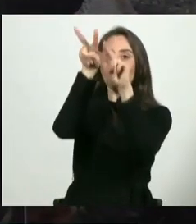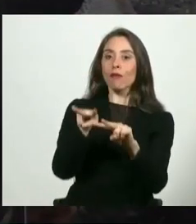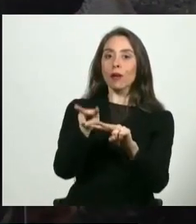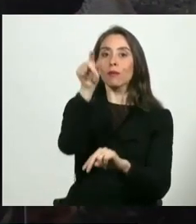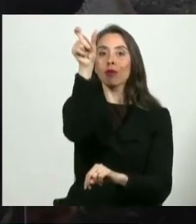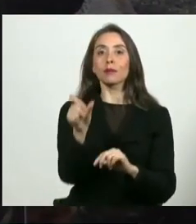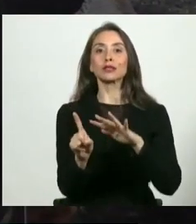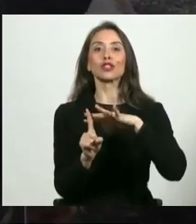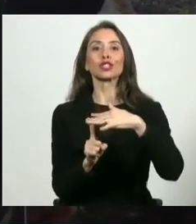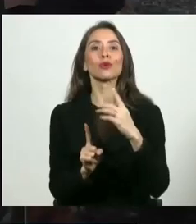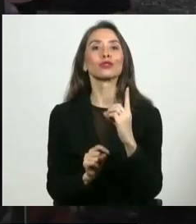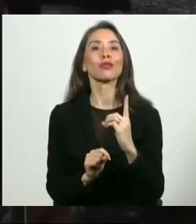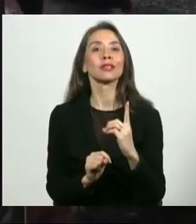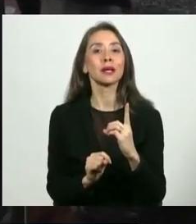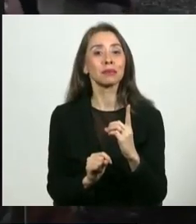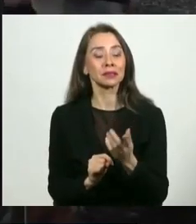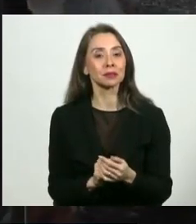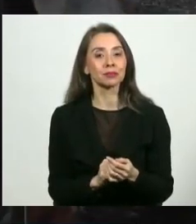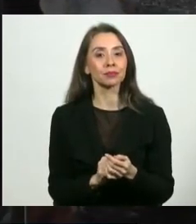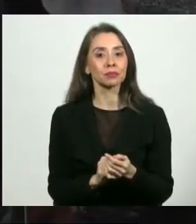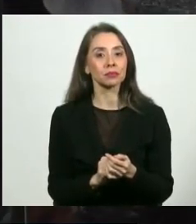situación de discapacidad.